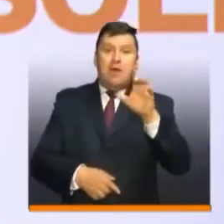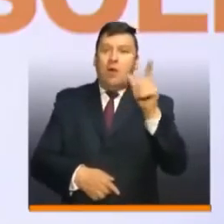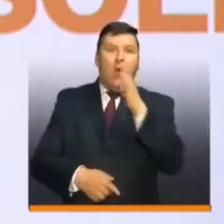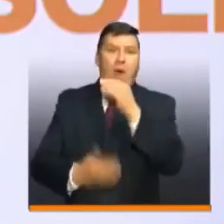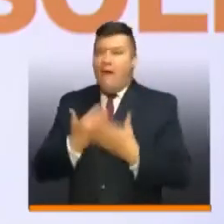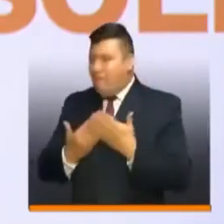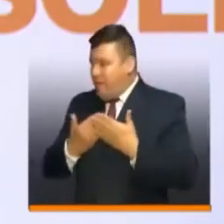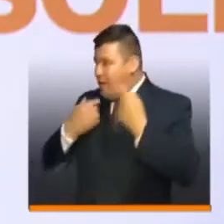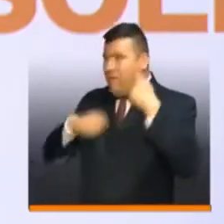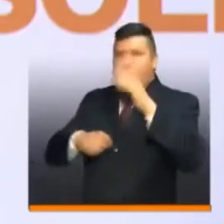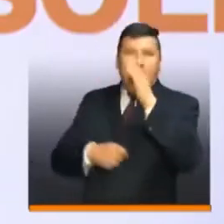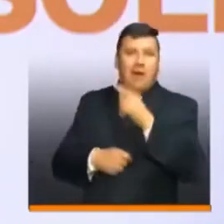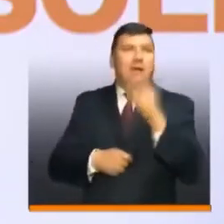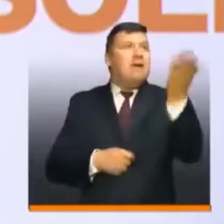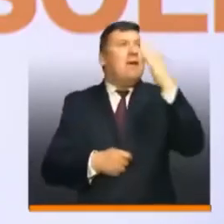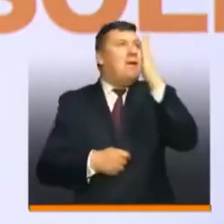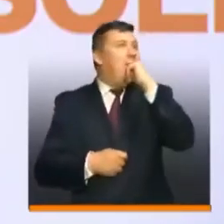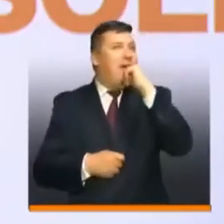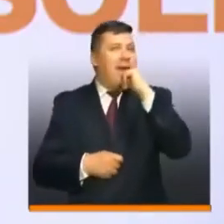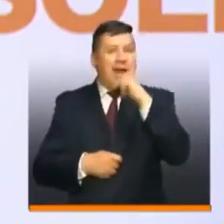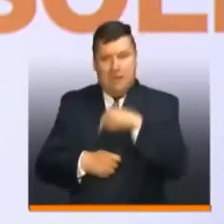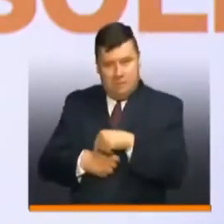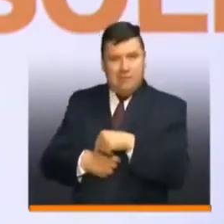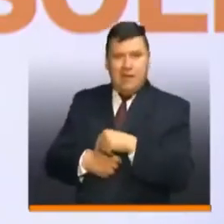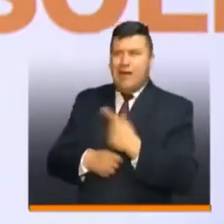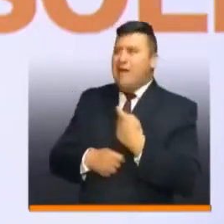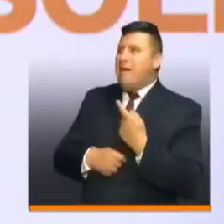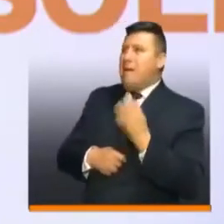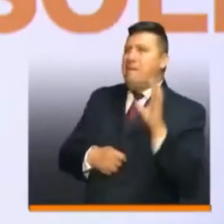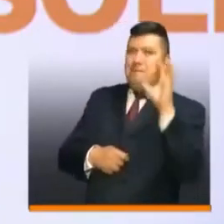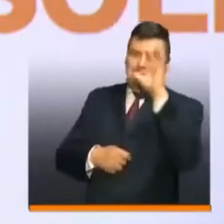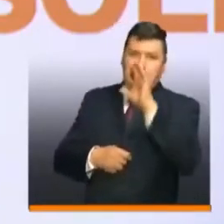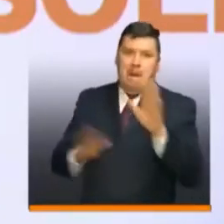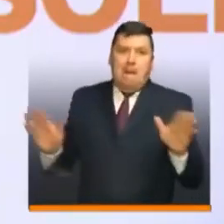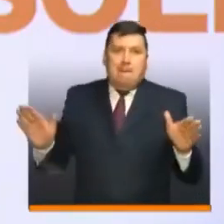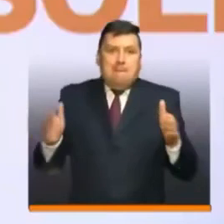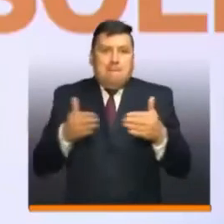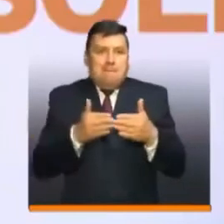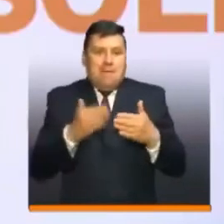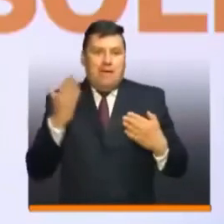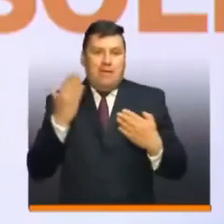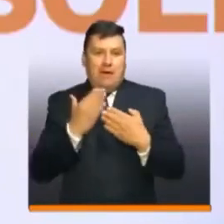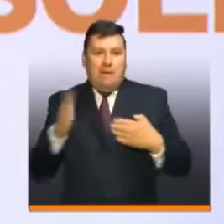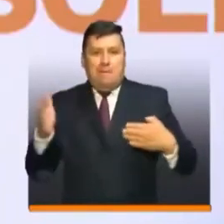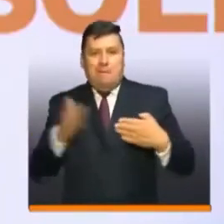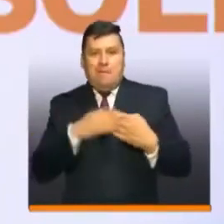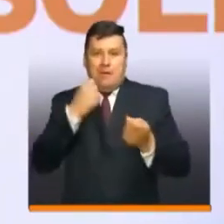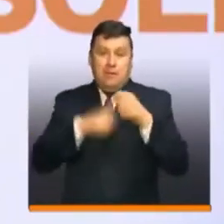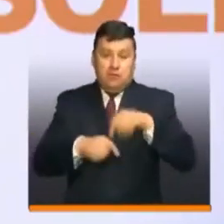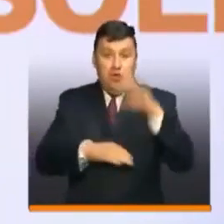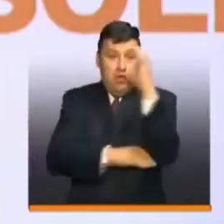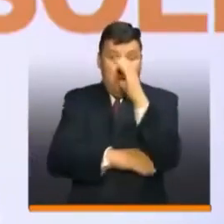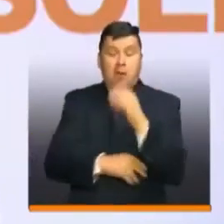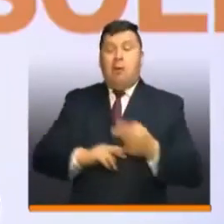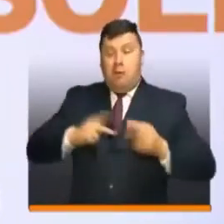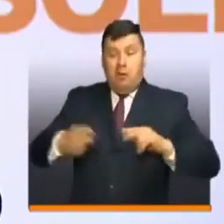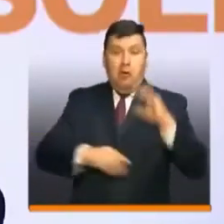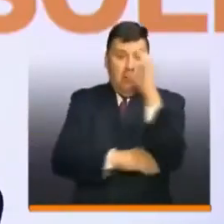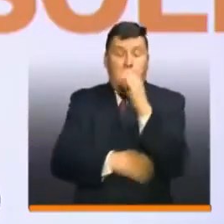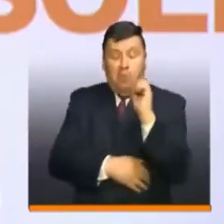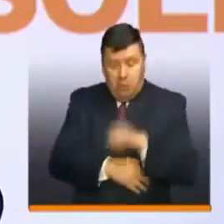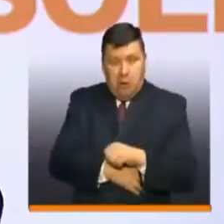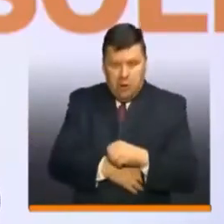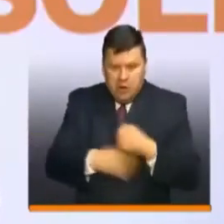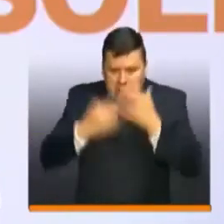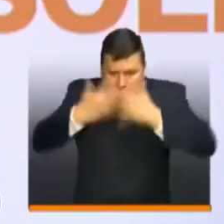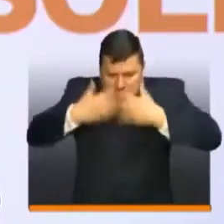de importar de otros países porque muchos países están cerrando las exportaciones colombia por el contrario va a